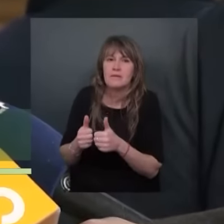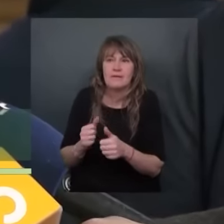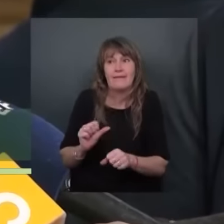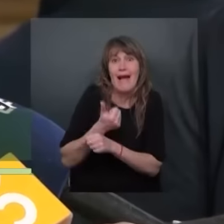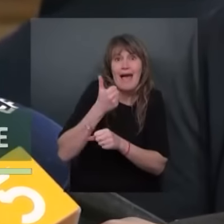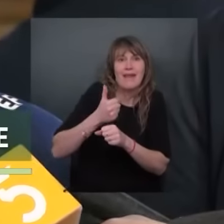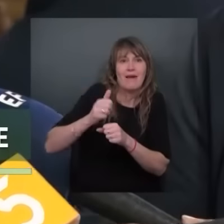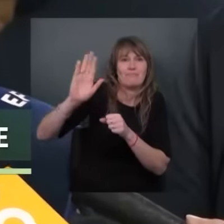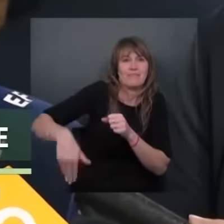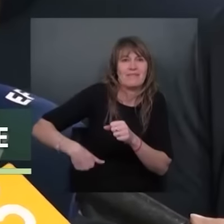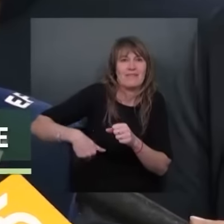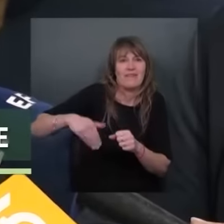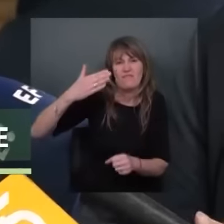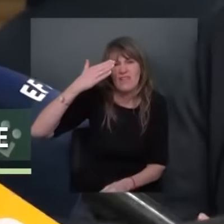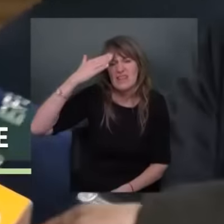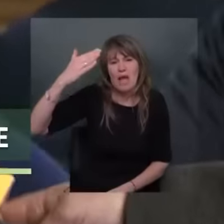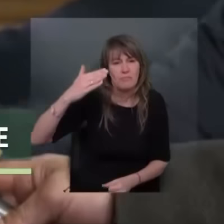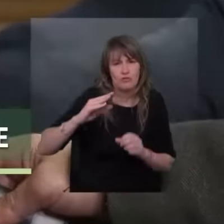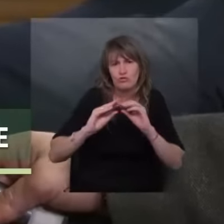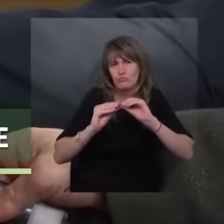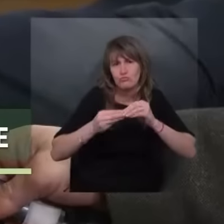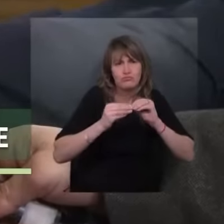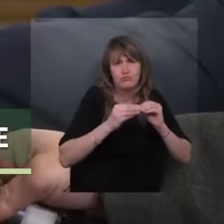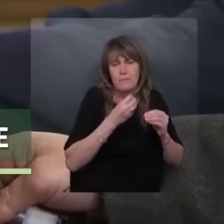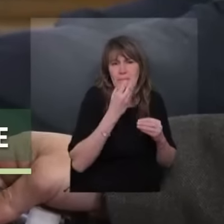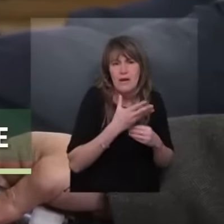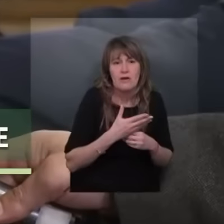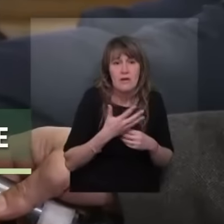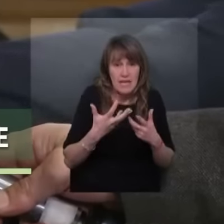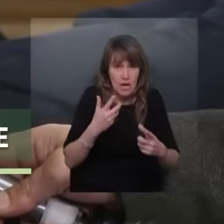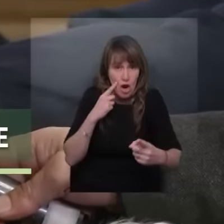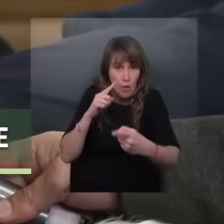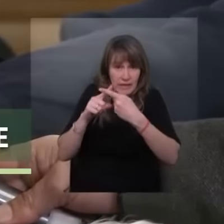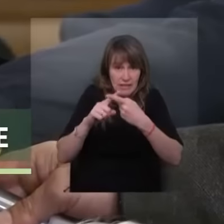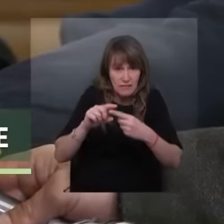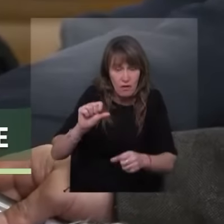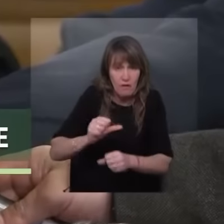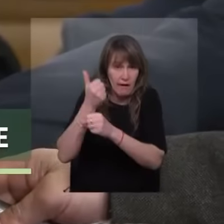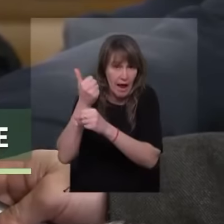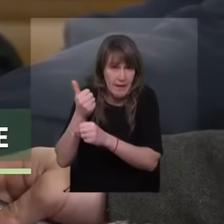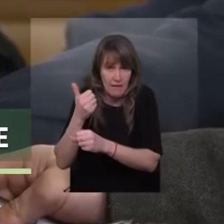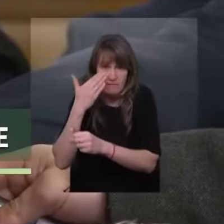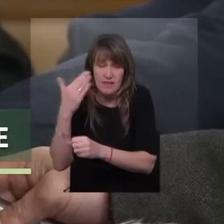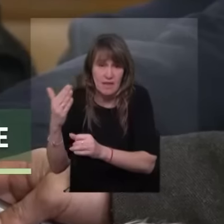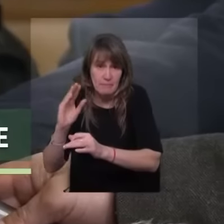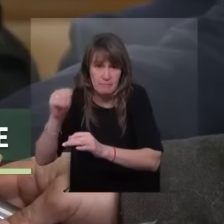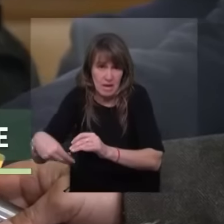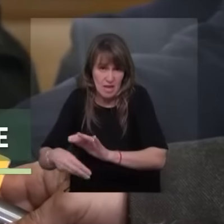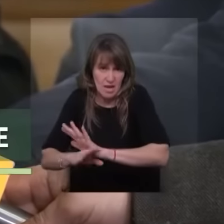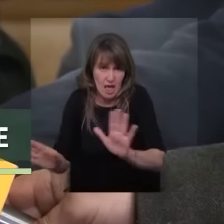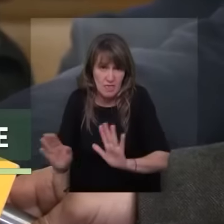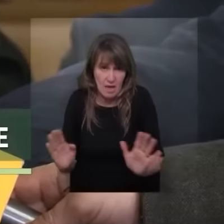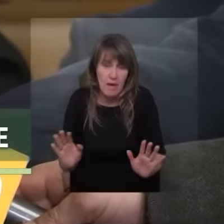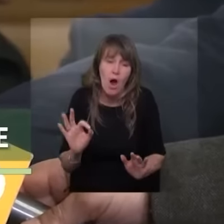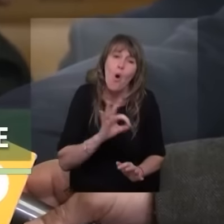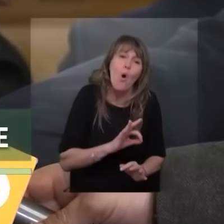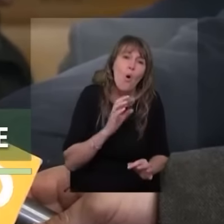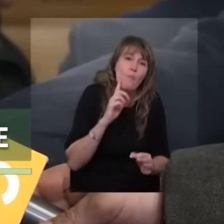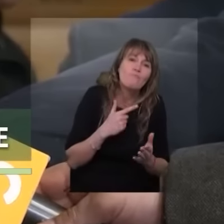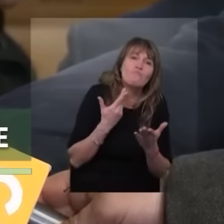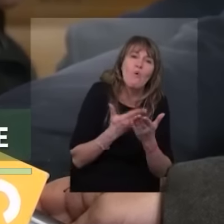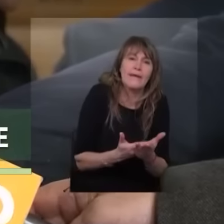valderia sirve y suma Arriba ese es el objetivo ganar el frente amplio o continuar en un gobierno de coalición y seguir demostrando a los